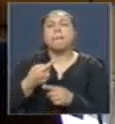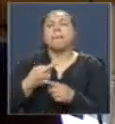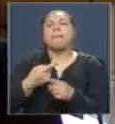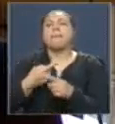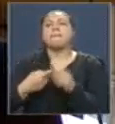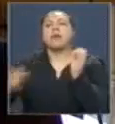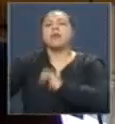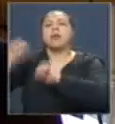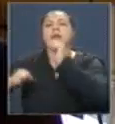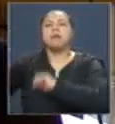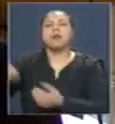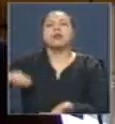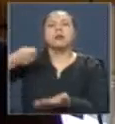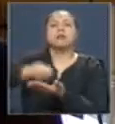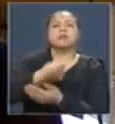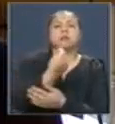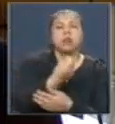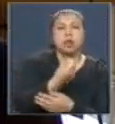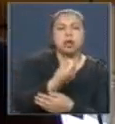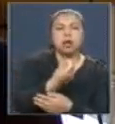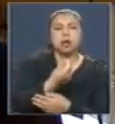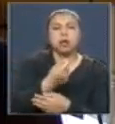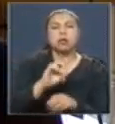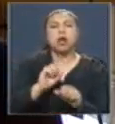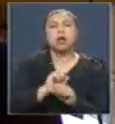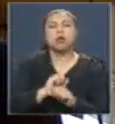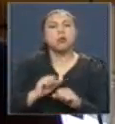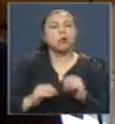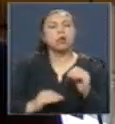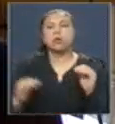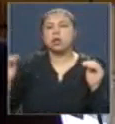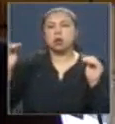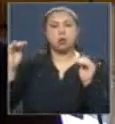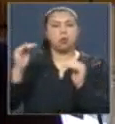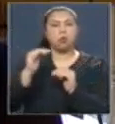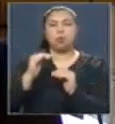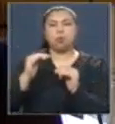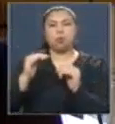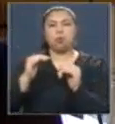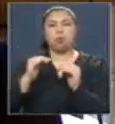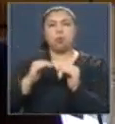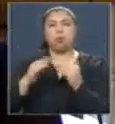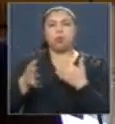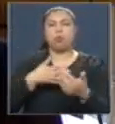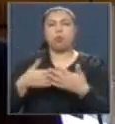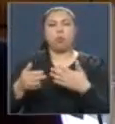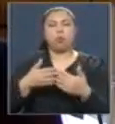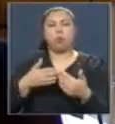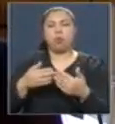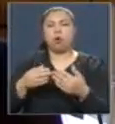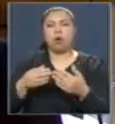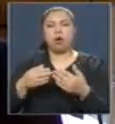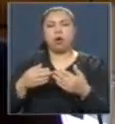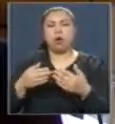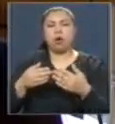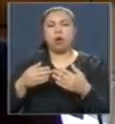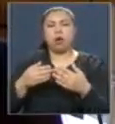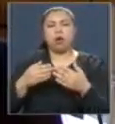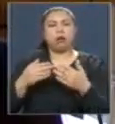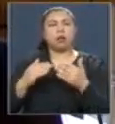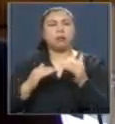capital, la renta. No puede hacer igual lo que es por naturaleza y por esencia